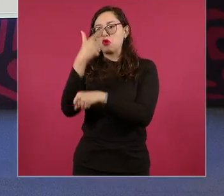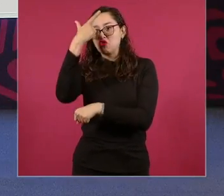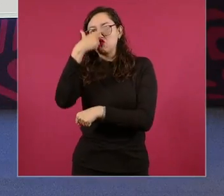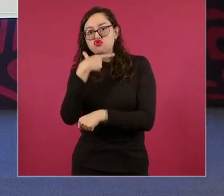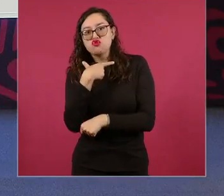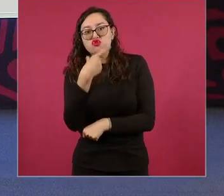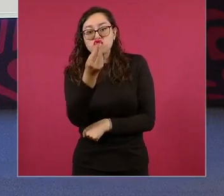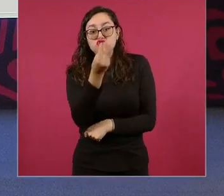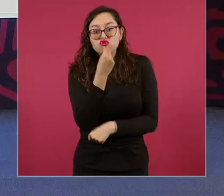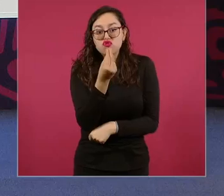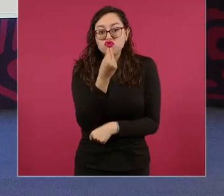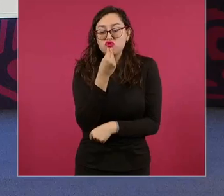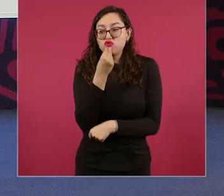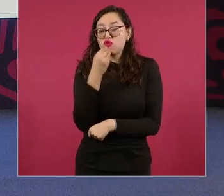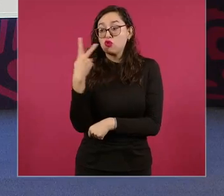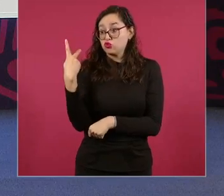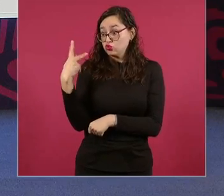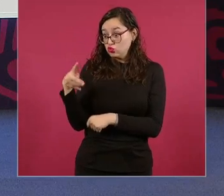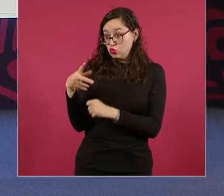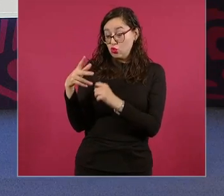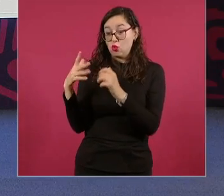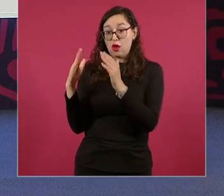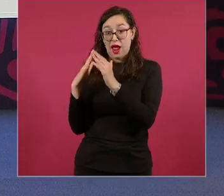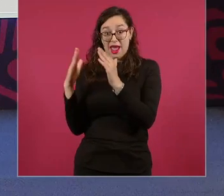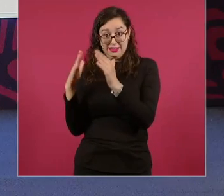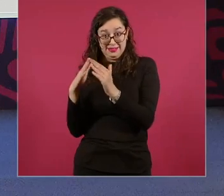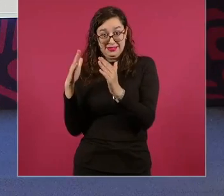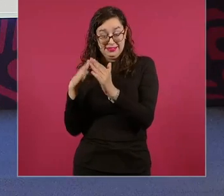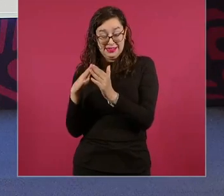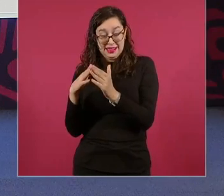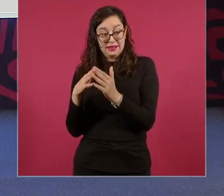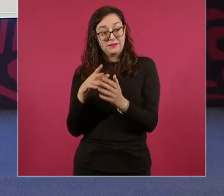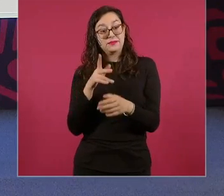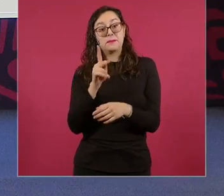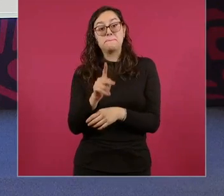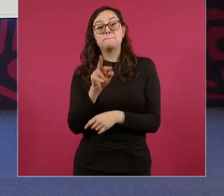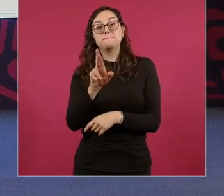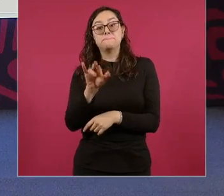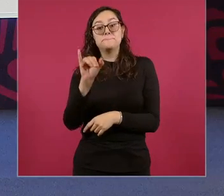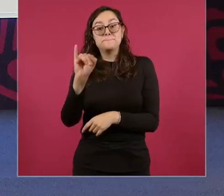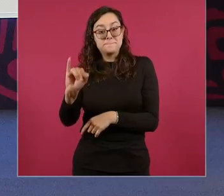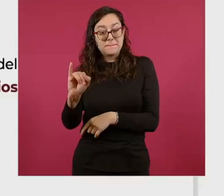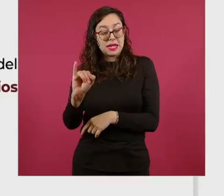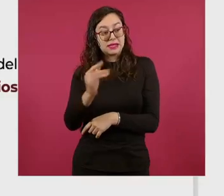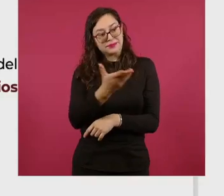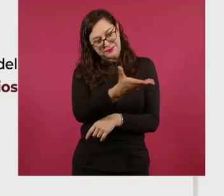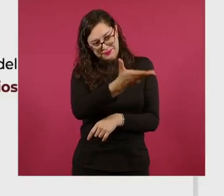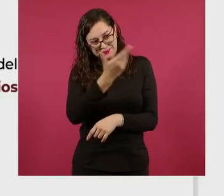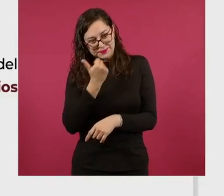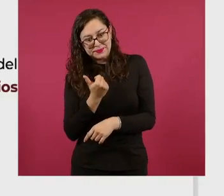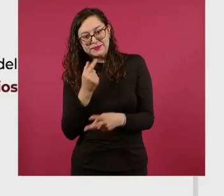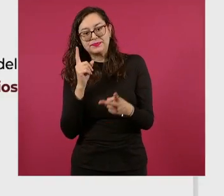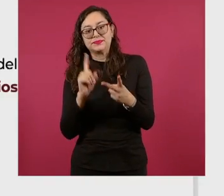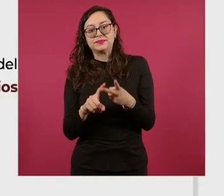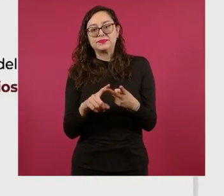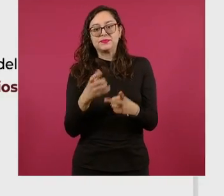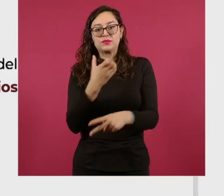casa de un ministro, de González Alcántara, al dirigente del PRI, Alejandro Moreno, al